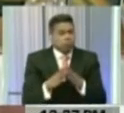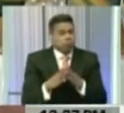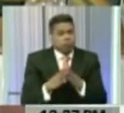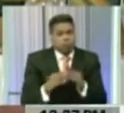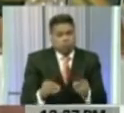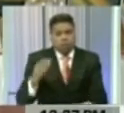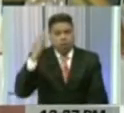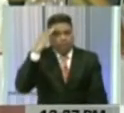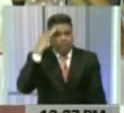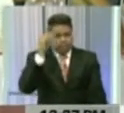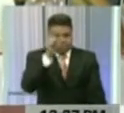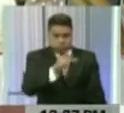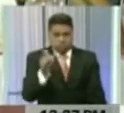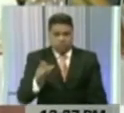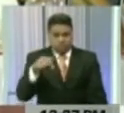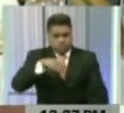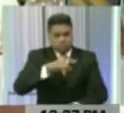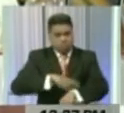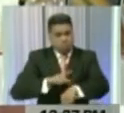momento,